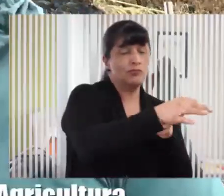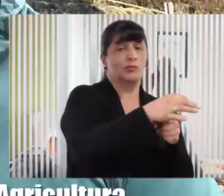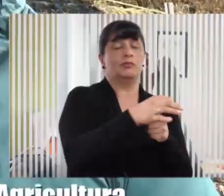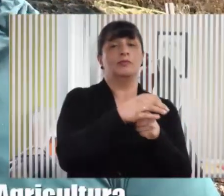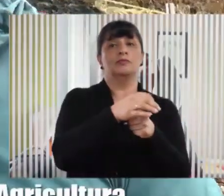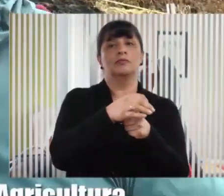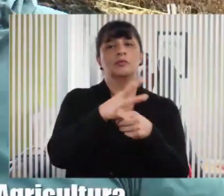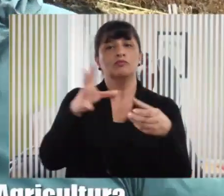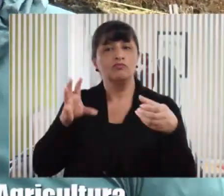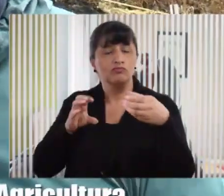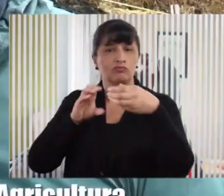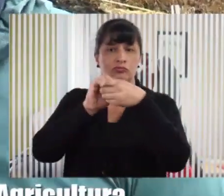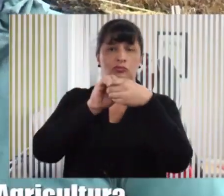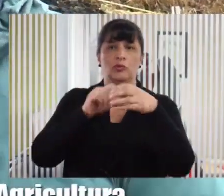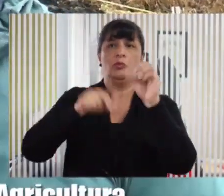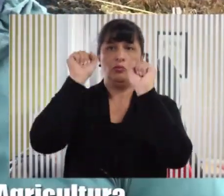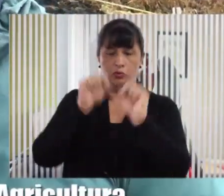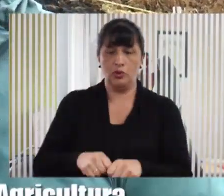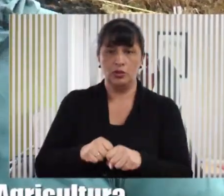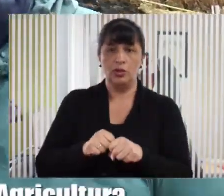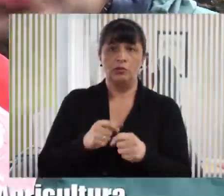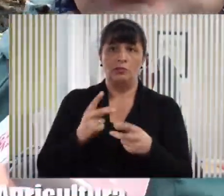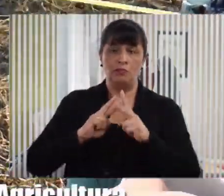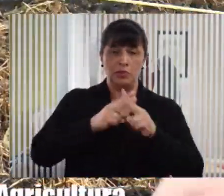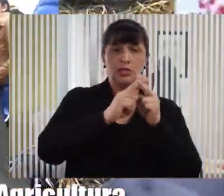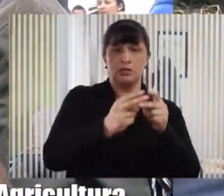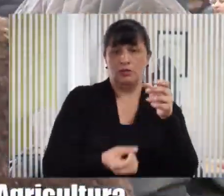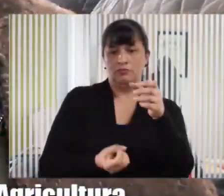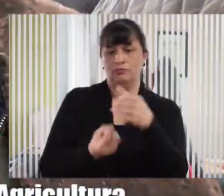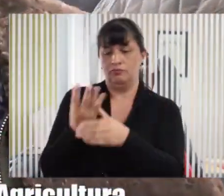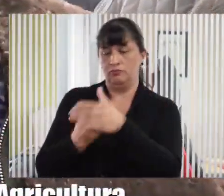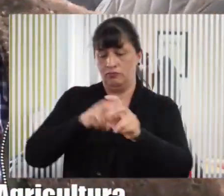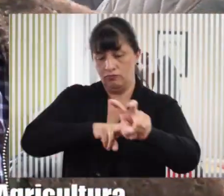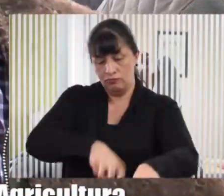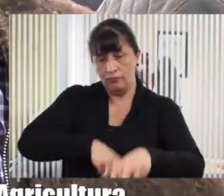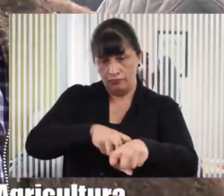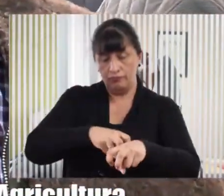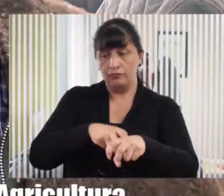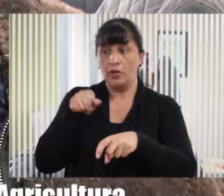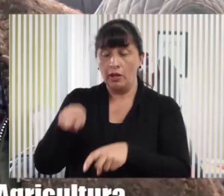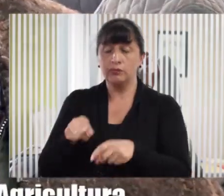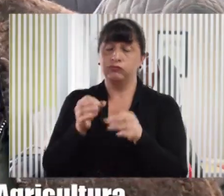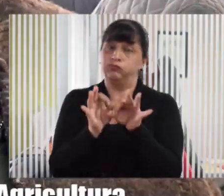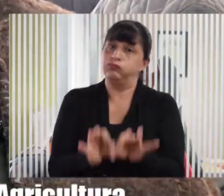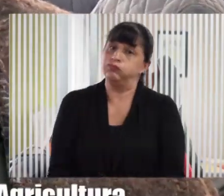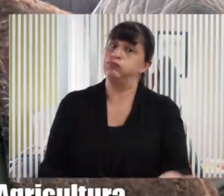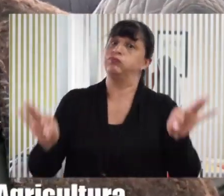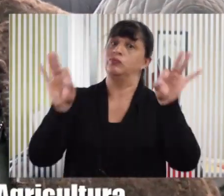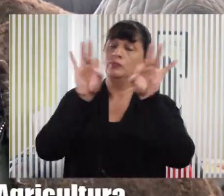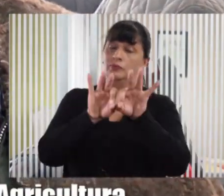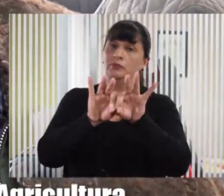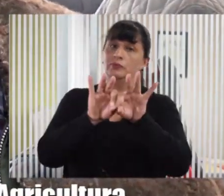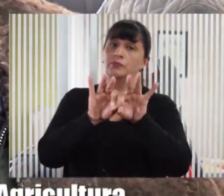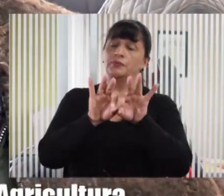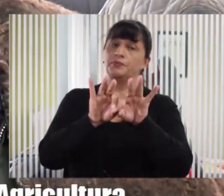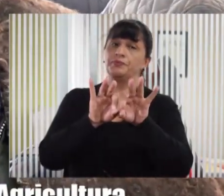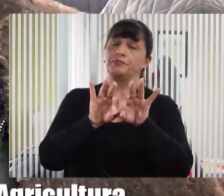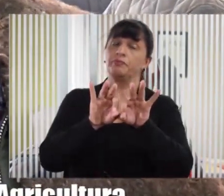diferentes asociados y podrá ser prestada al interior de sus cultivos. Este evento pues es muy importante